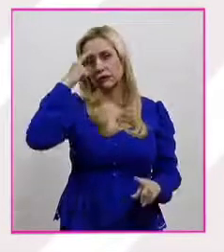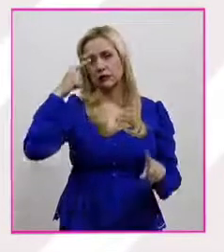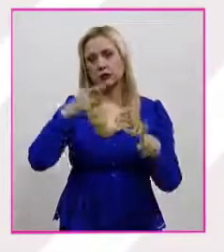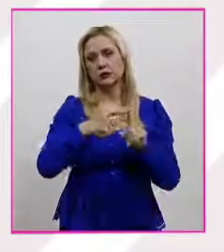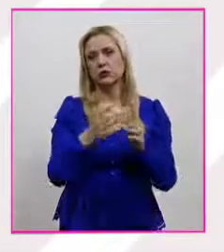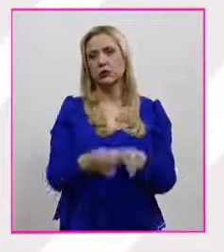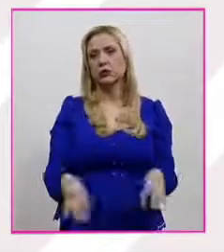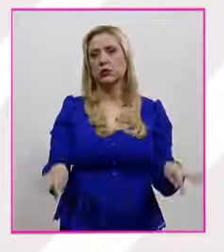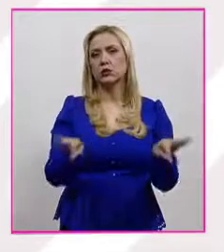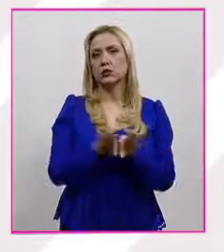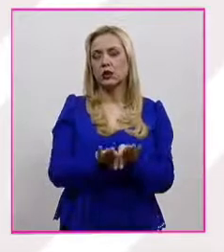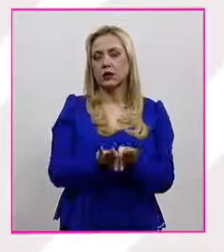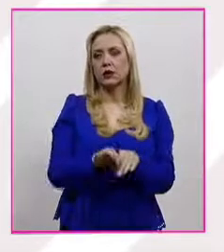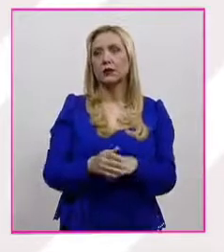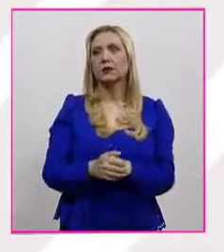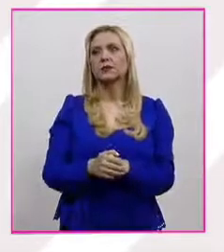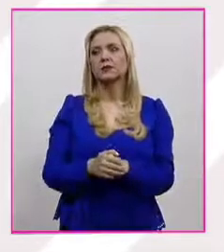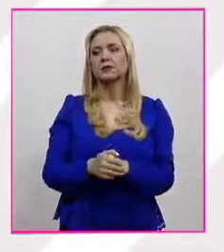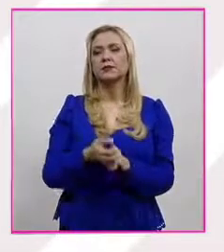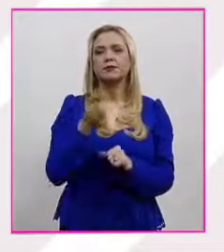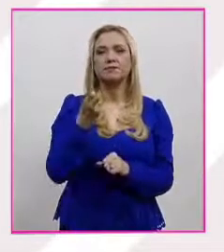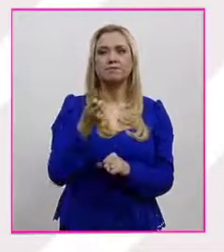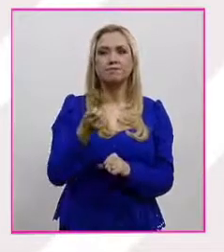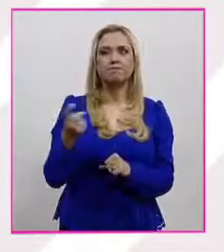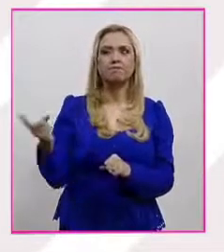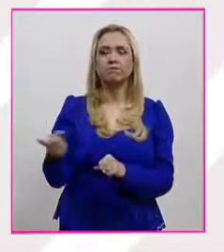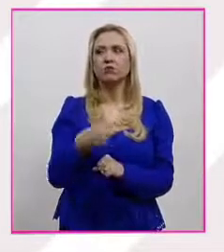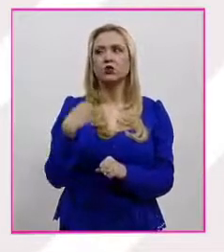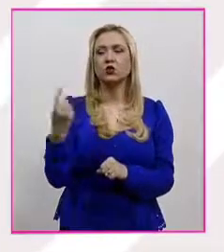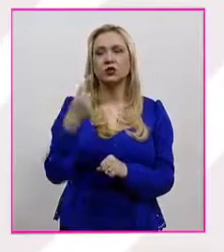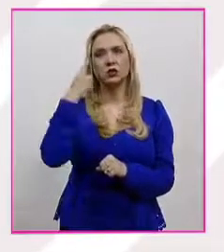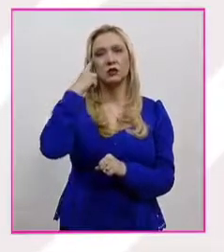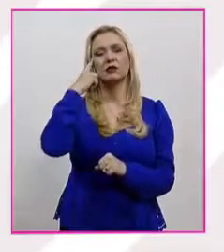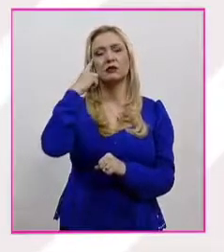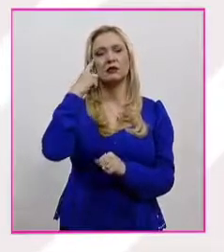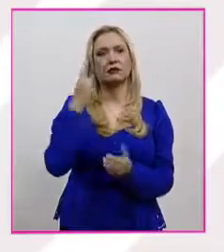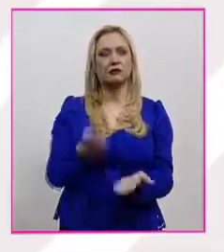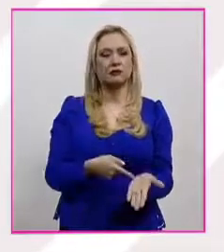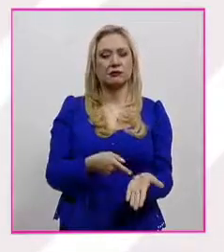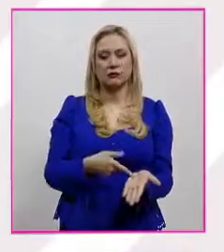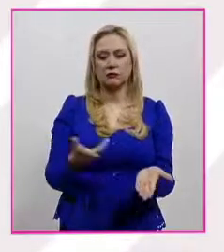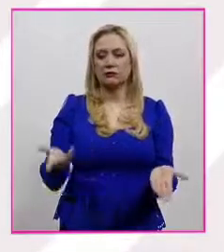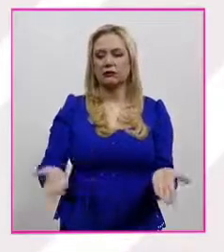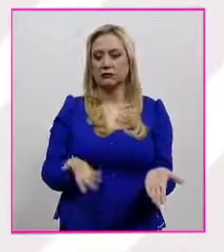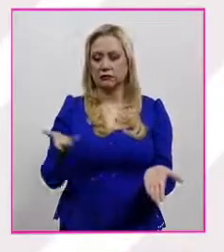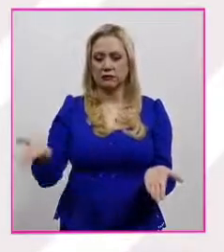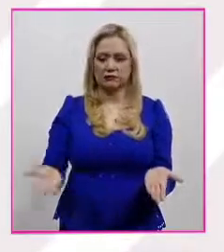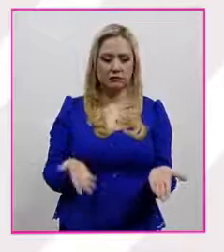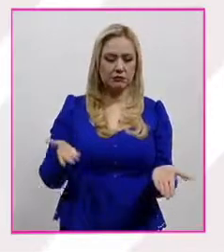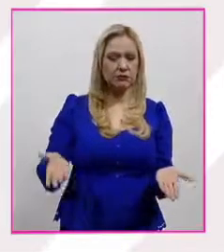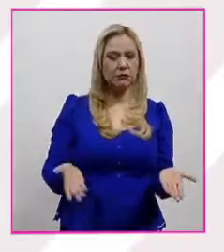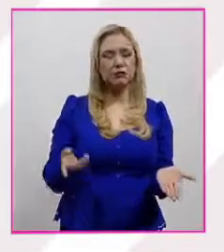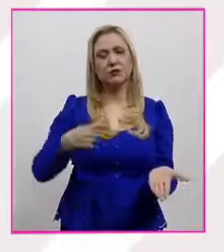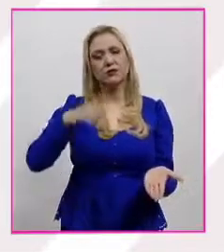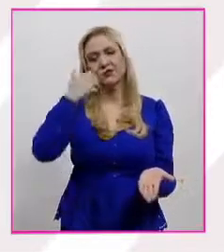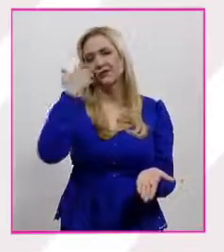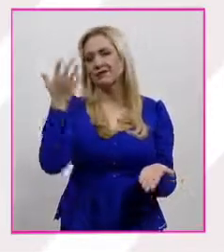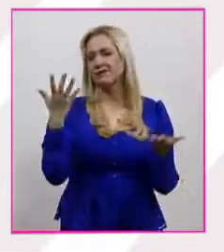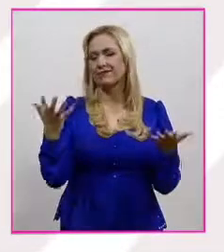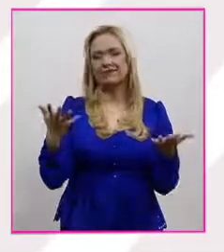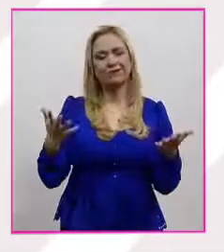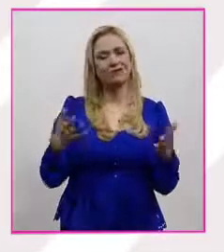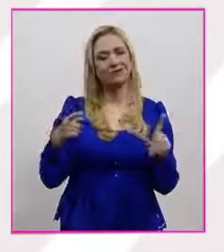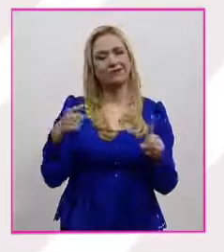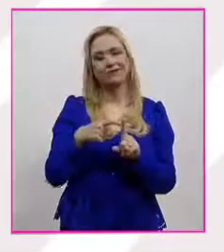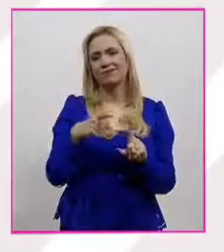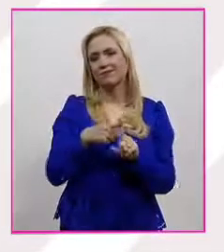programa ya Ale justo nos ponía el tema sobre la mesa, ¿no? Y que precisamente queremos recuperar el día de hoy.